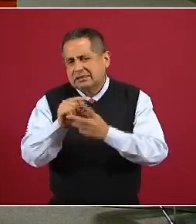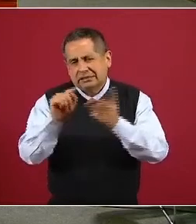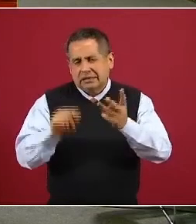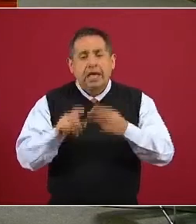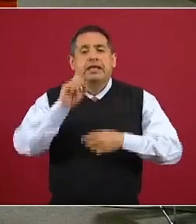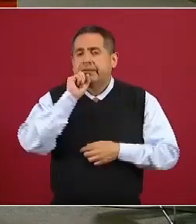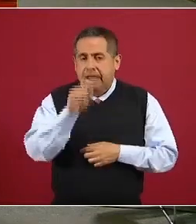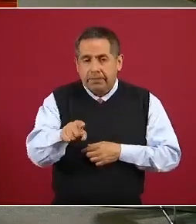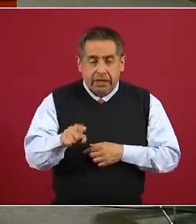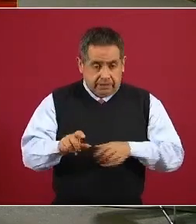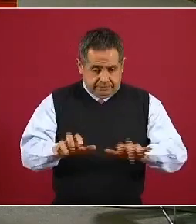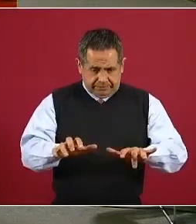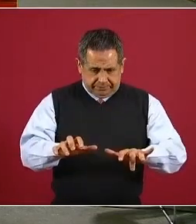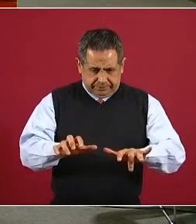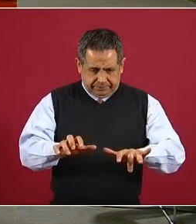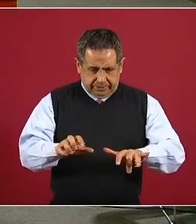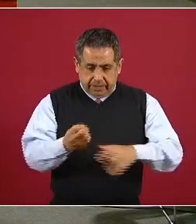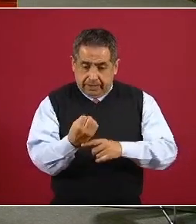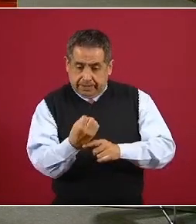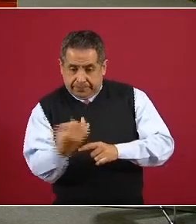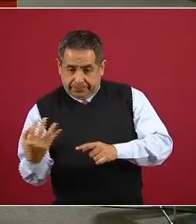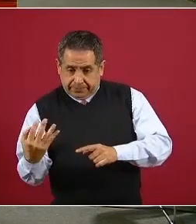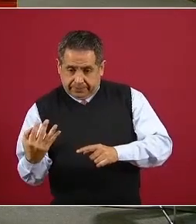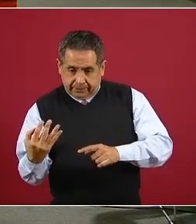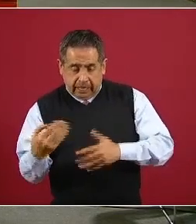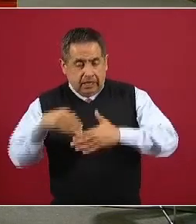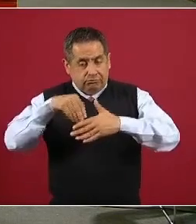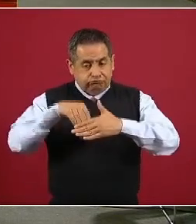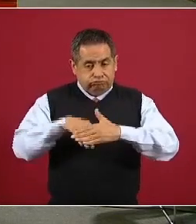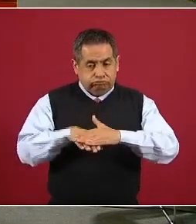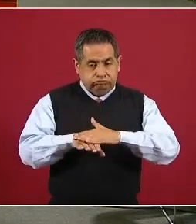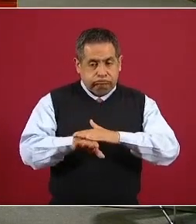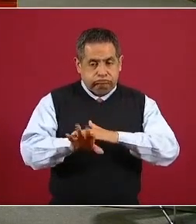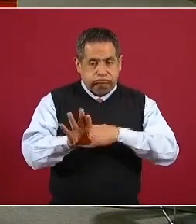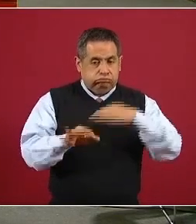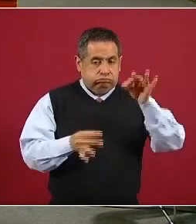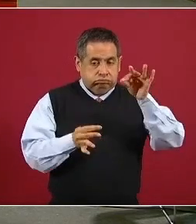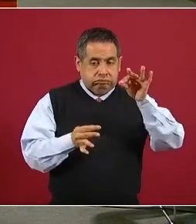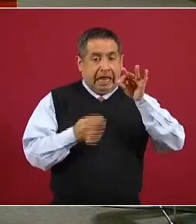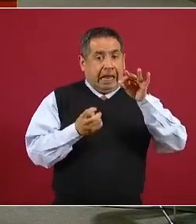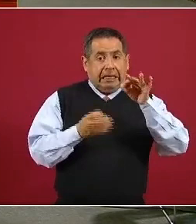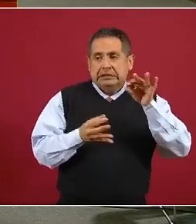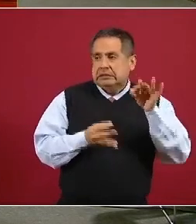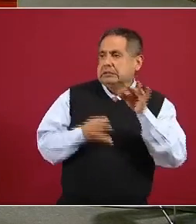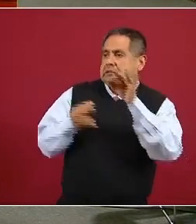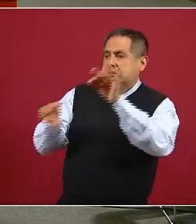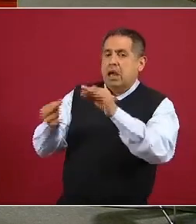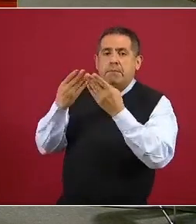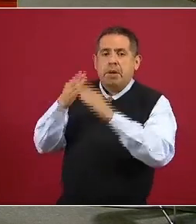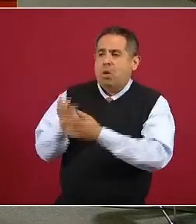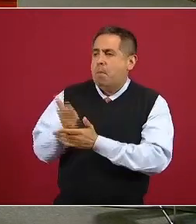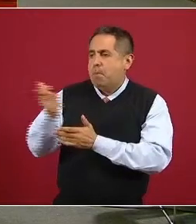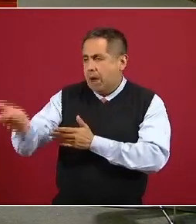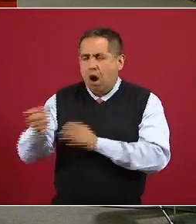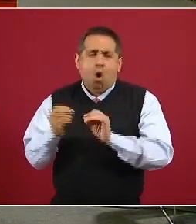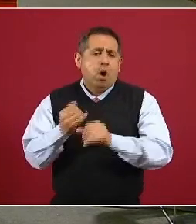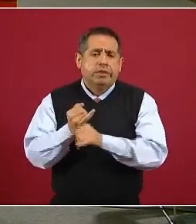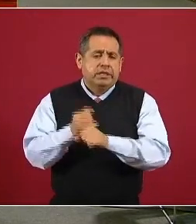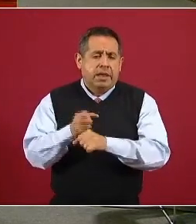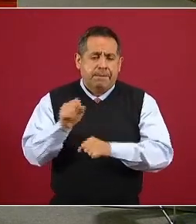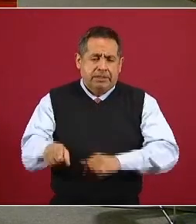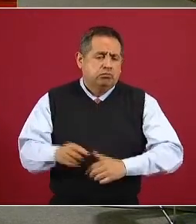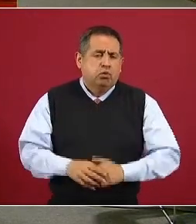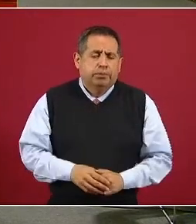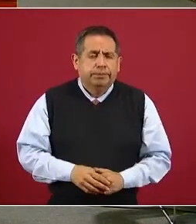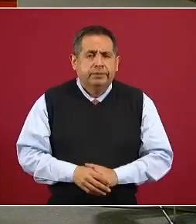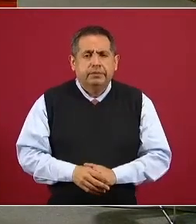y pagar en el banco por internet. Hemos tratado de, esta es la última, ¿verdad? Una más, por